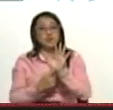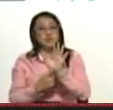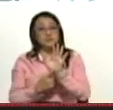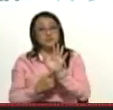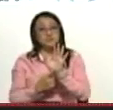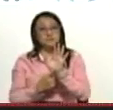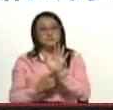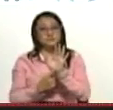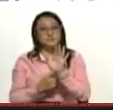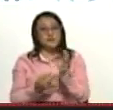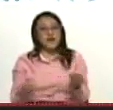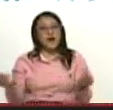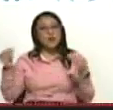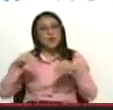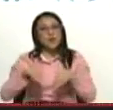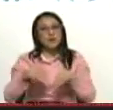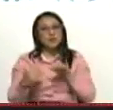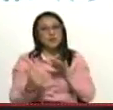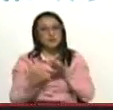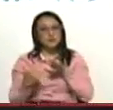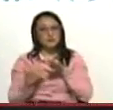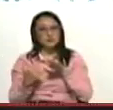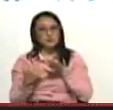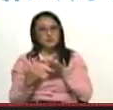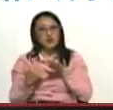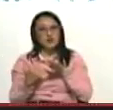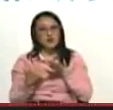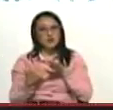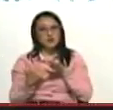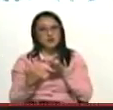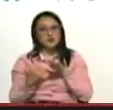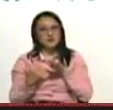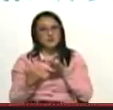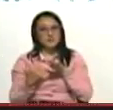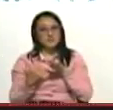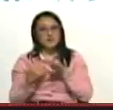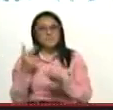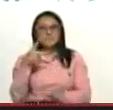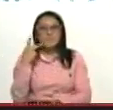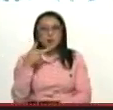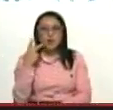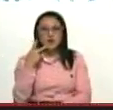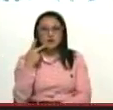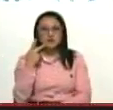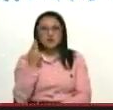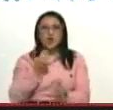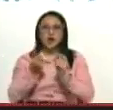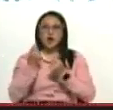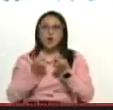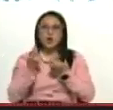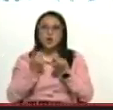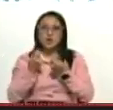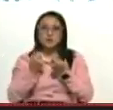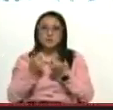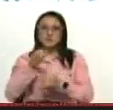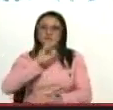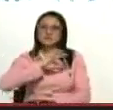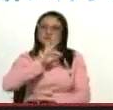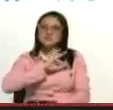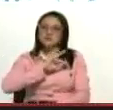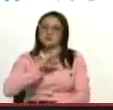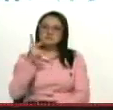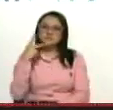en acuerdos institucionales arreglos institucionales políticos económicos sociales y